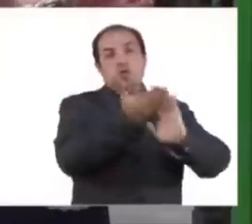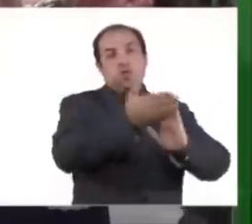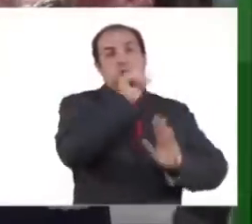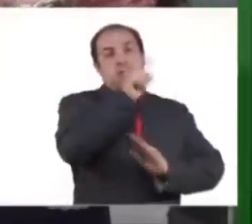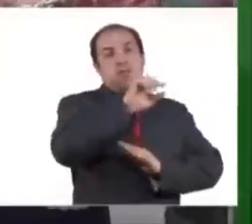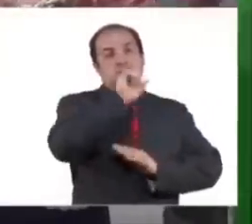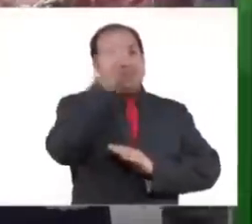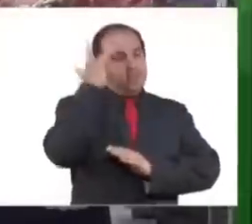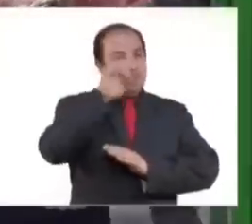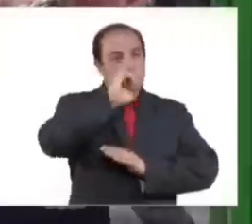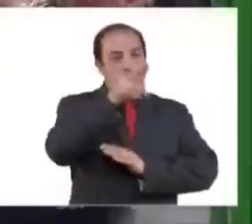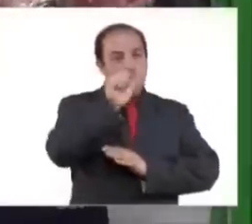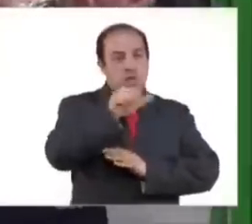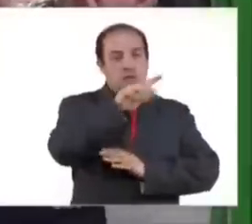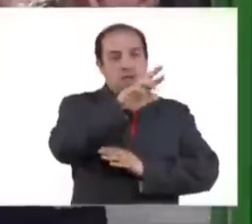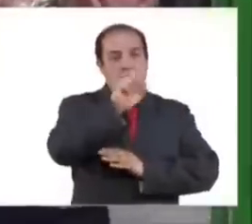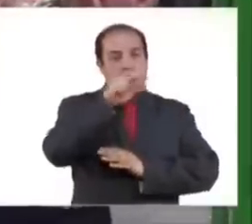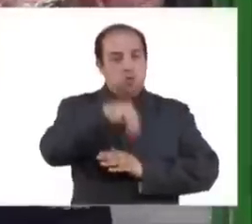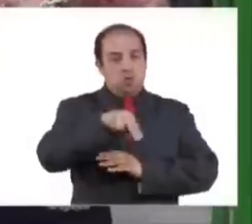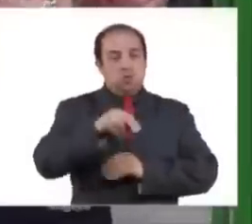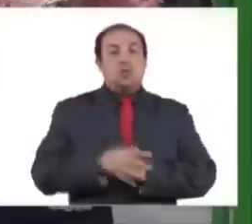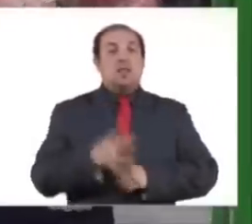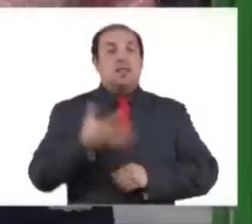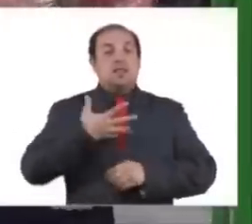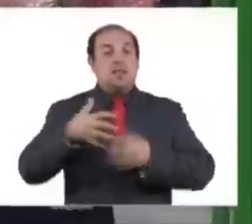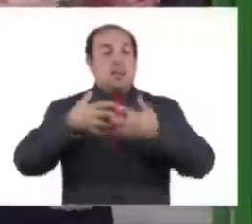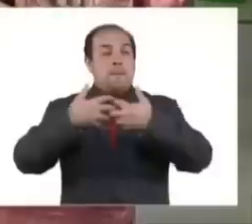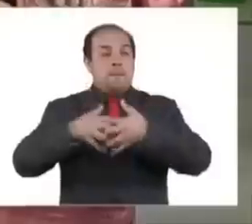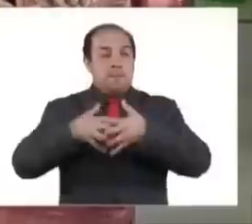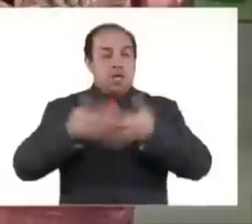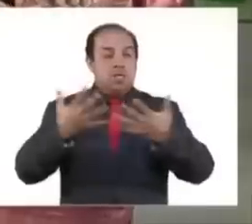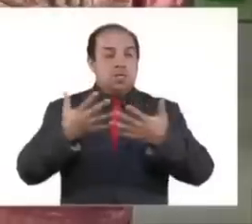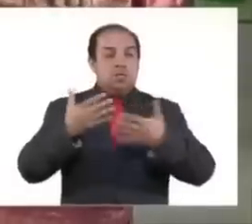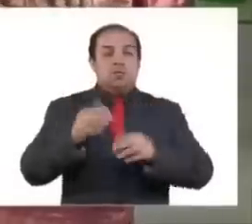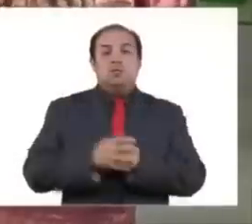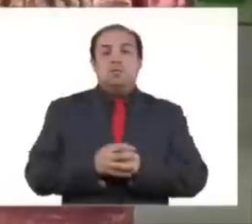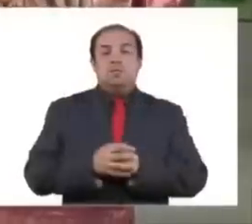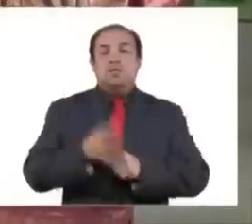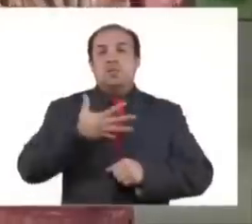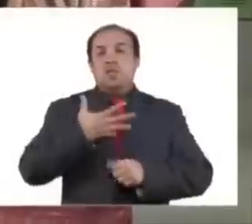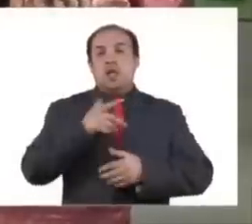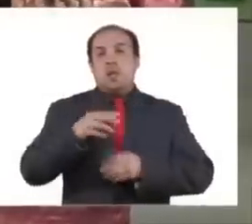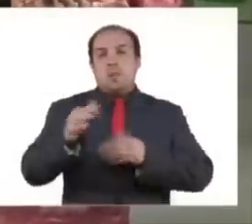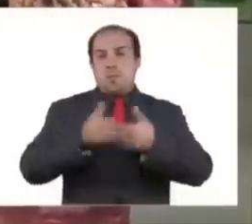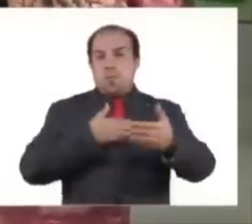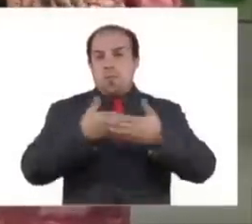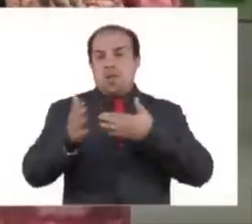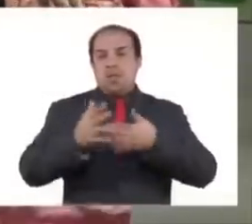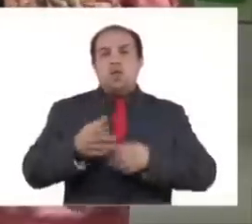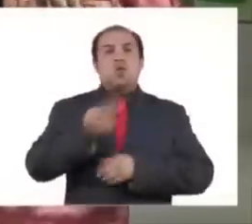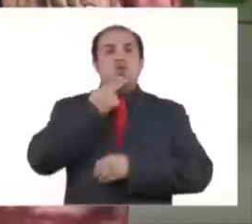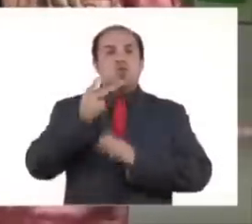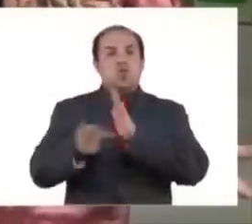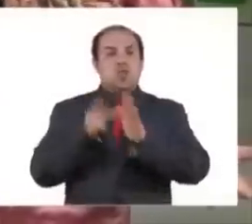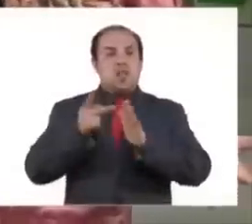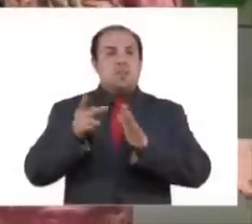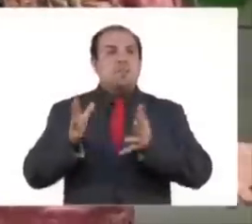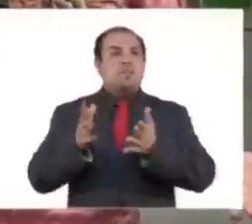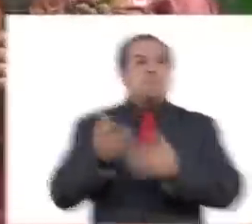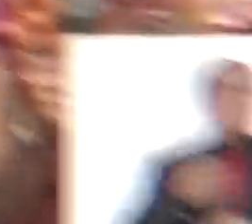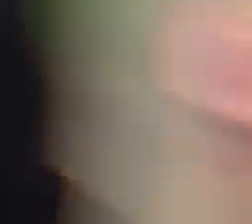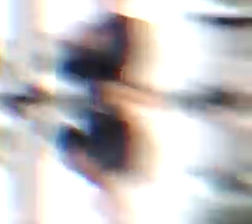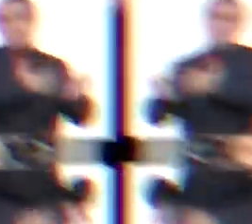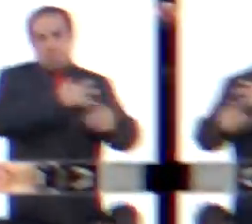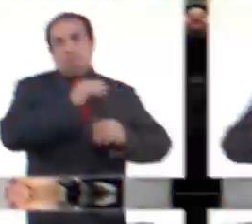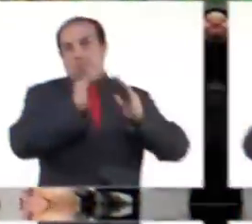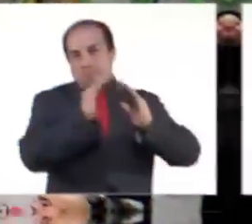el reciclado es a través de plantas muy modernas. Reciclamiento, otro día lo llevamos allá, embajador, a que conozca esa